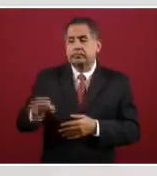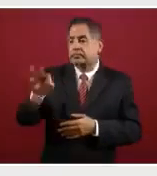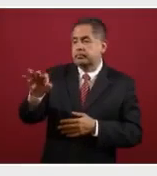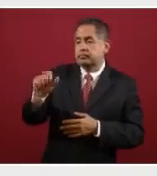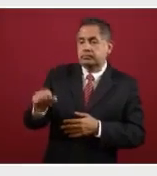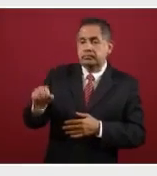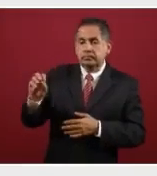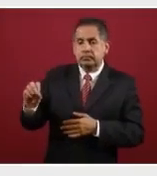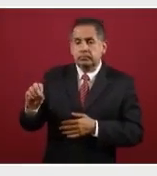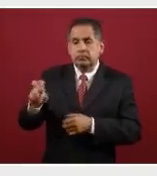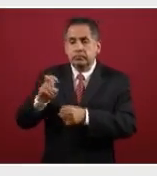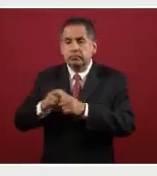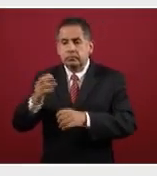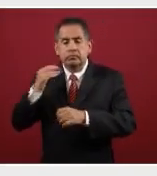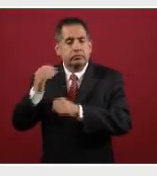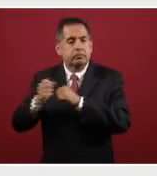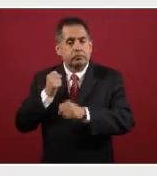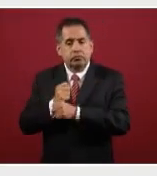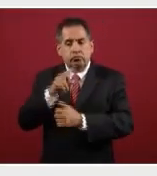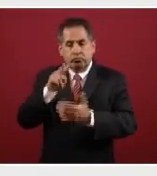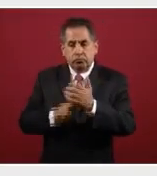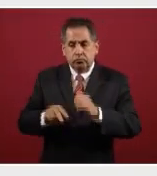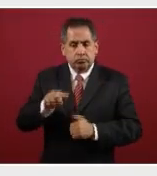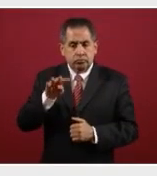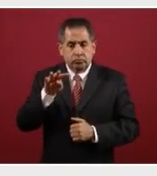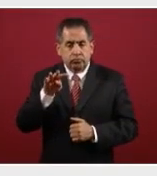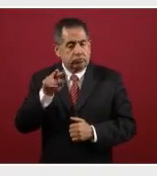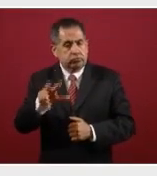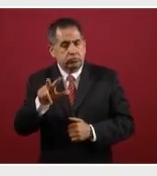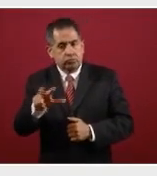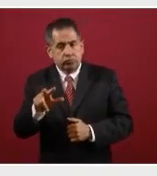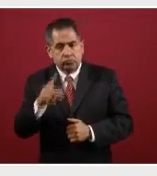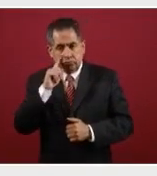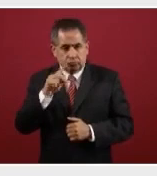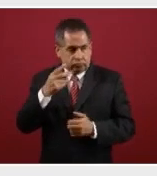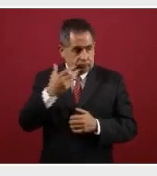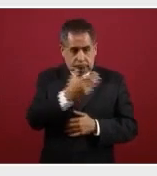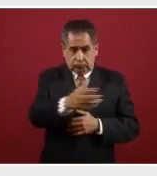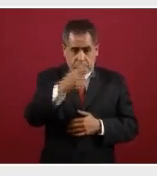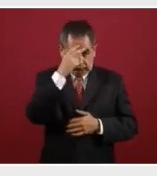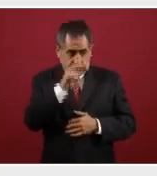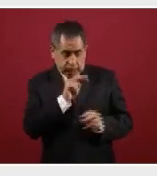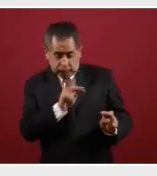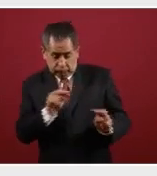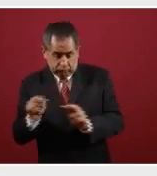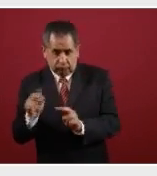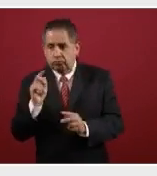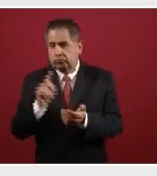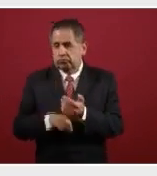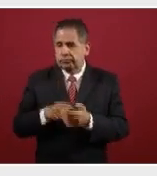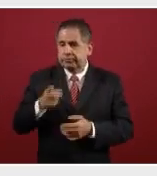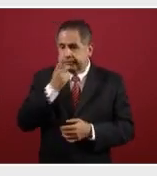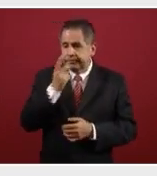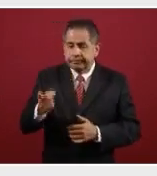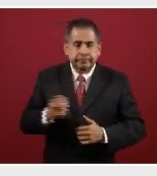en 2018 respecto a lo que ve en el campo mexicano. Y en este sentido,